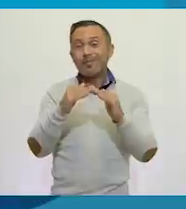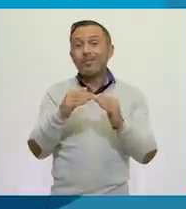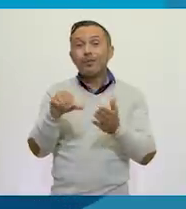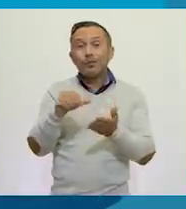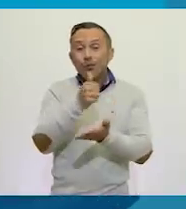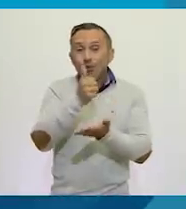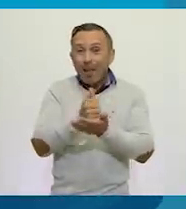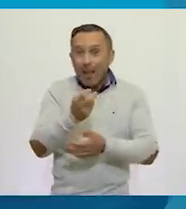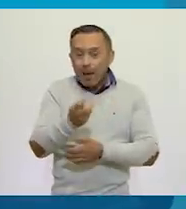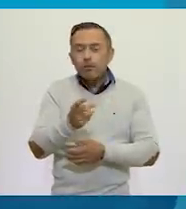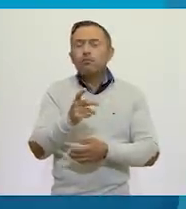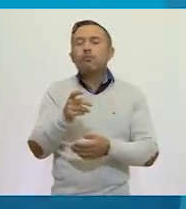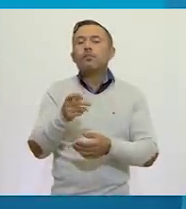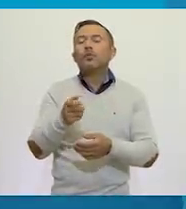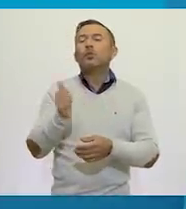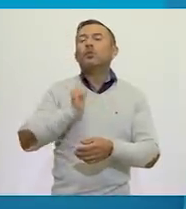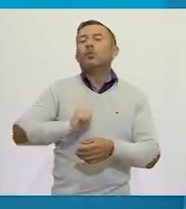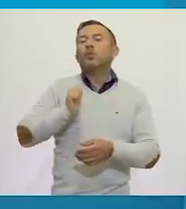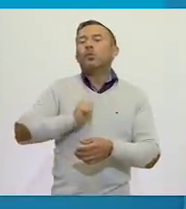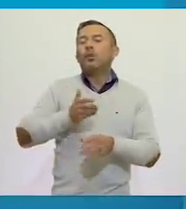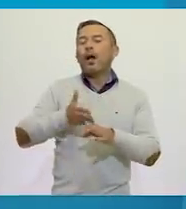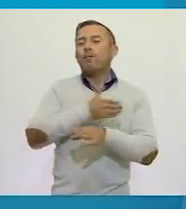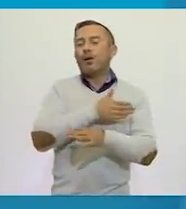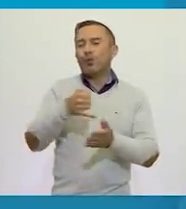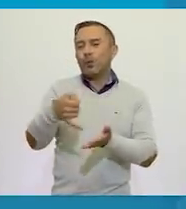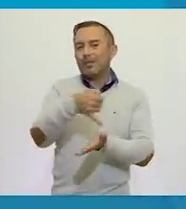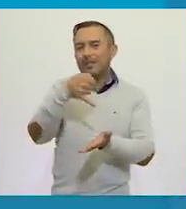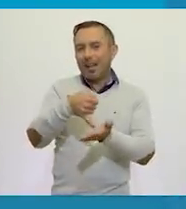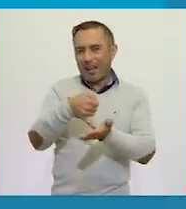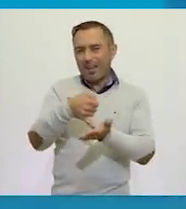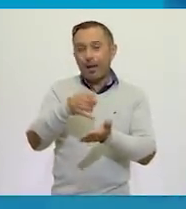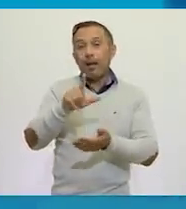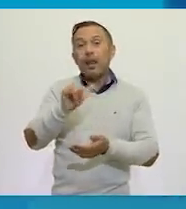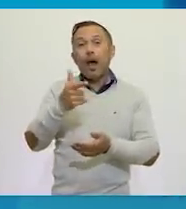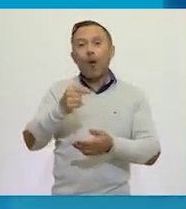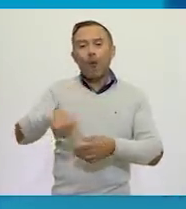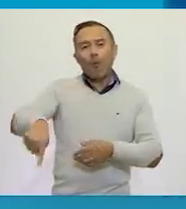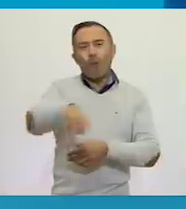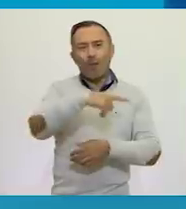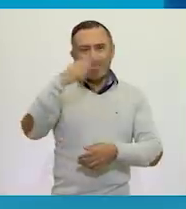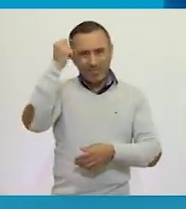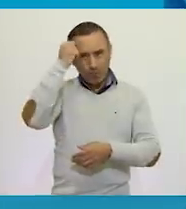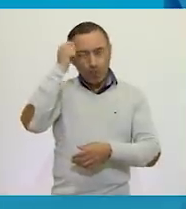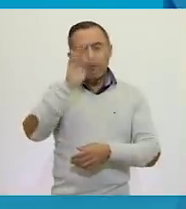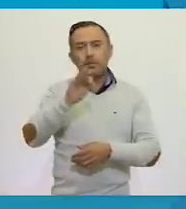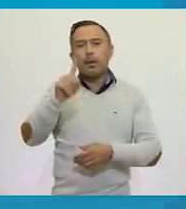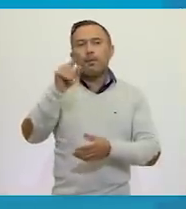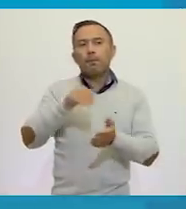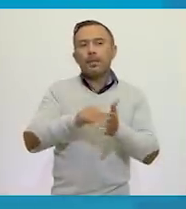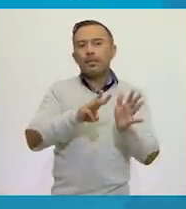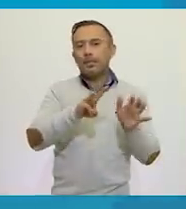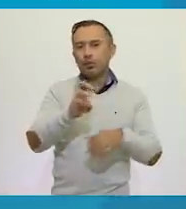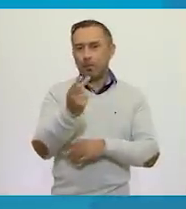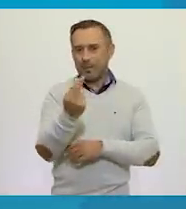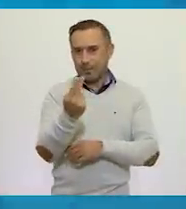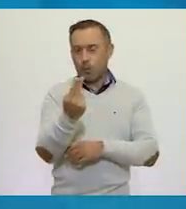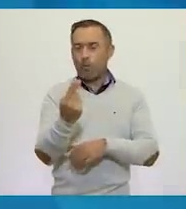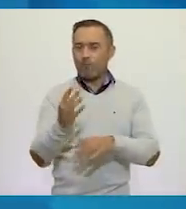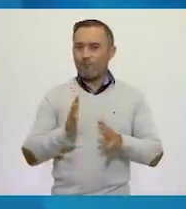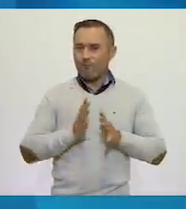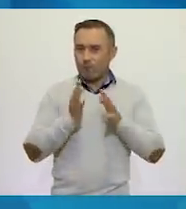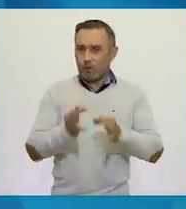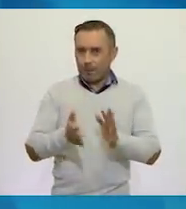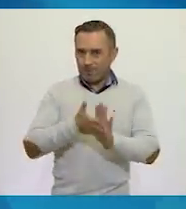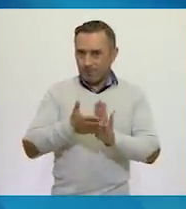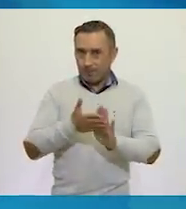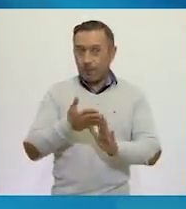isla localizada en lo que era el lago de Texcoco en el año de 1325. Como podrán ver en la imagen que está en su pantalla,